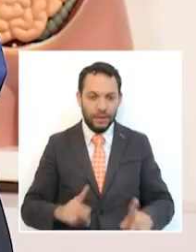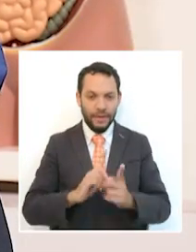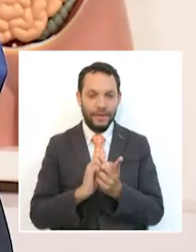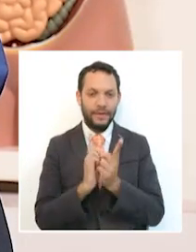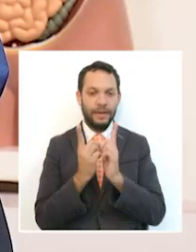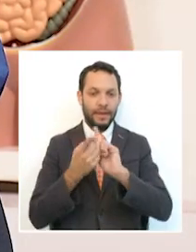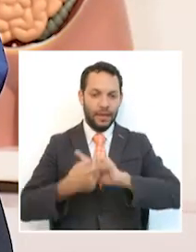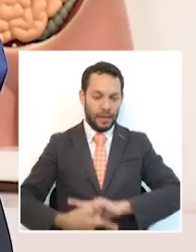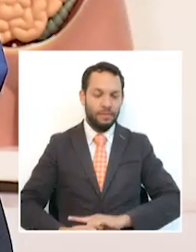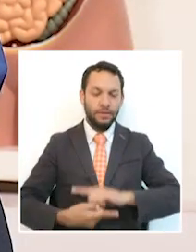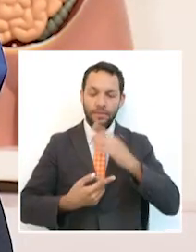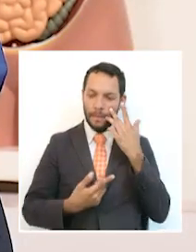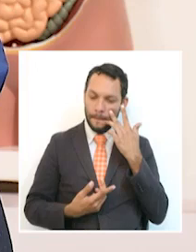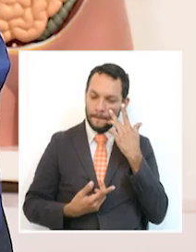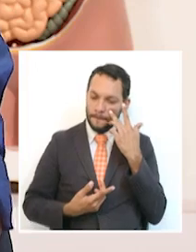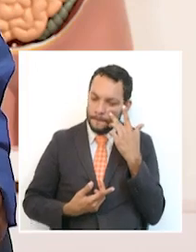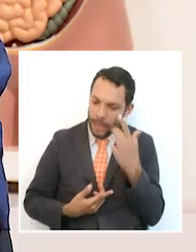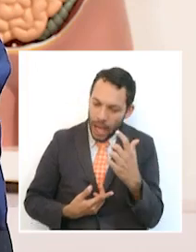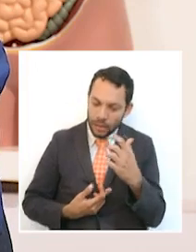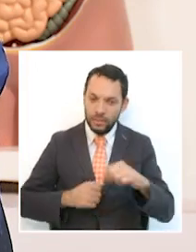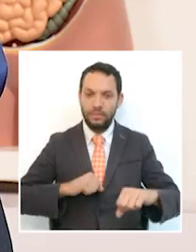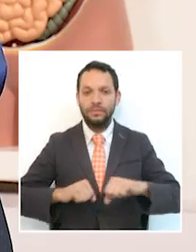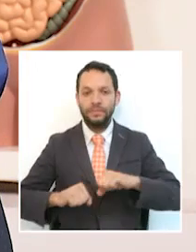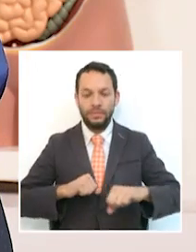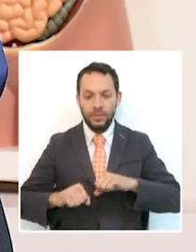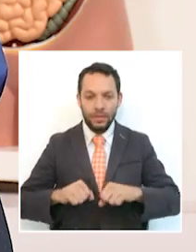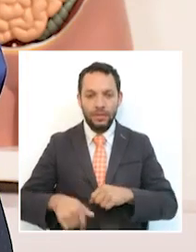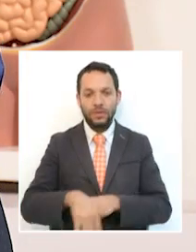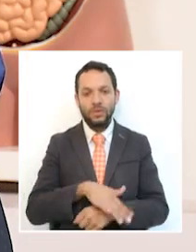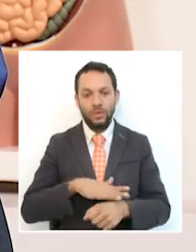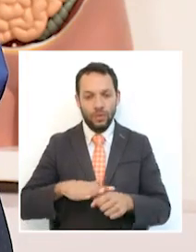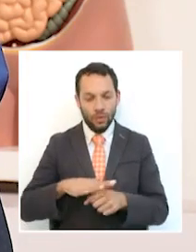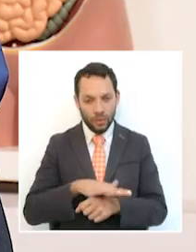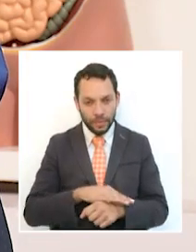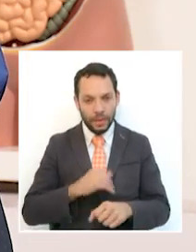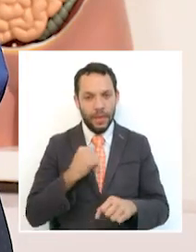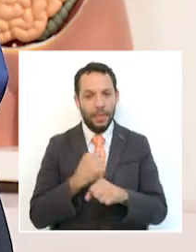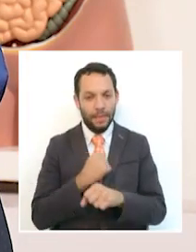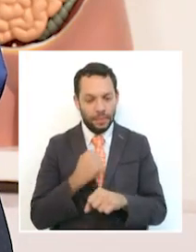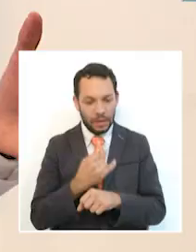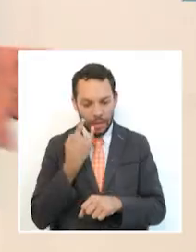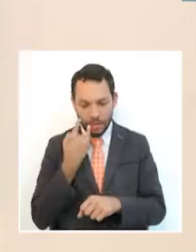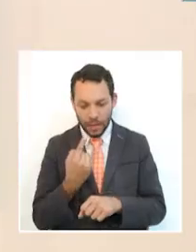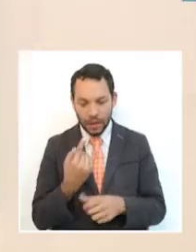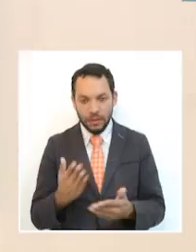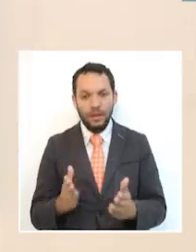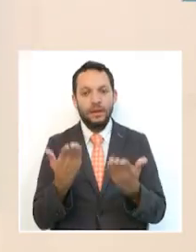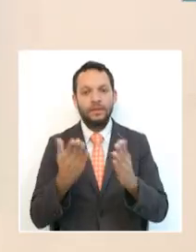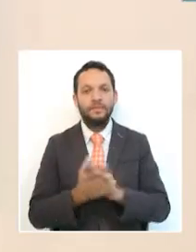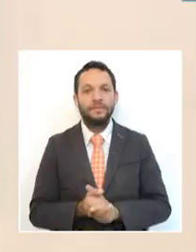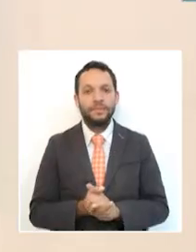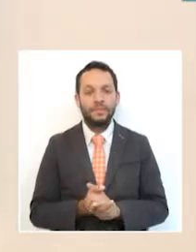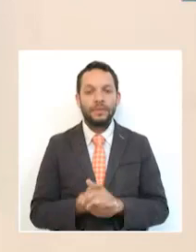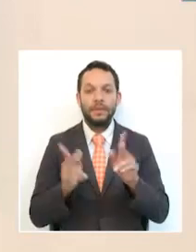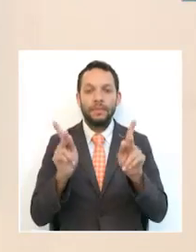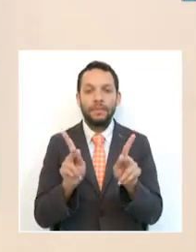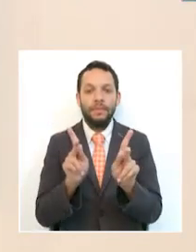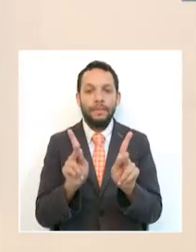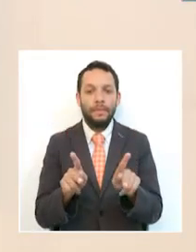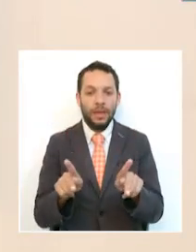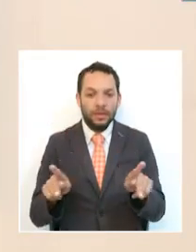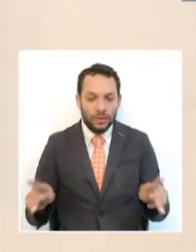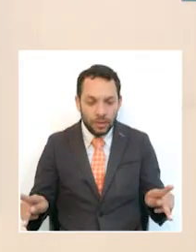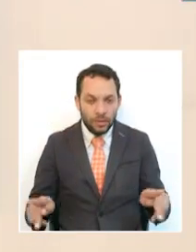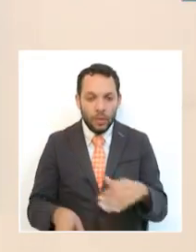es por hablar sino que en realidad sucede algo muy interesante en la vida de cada persona y es para que las personas lo continúen haciendo